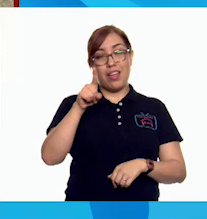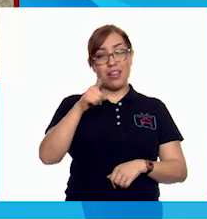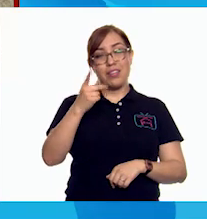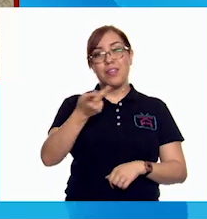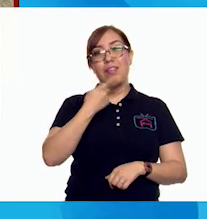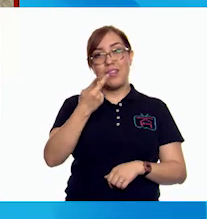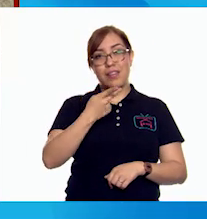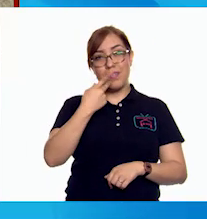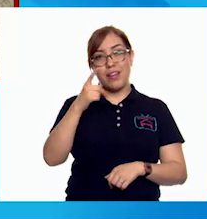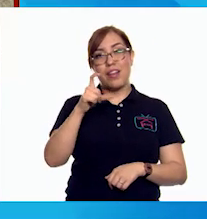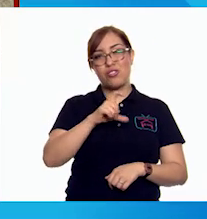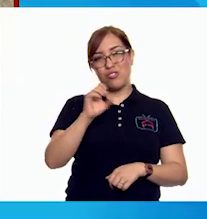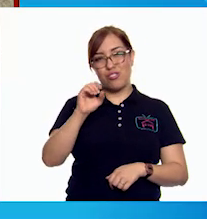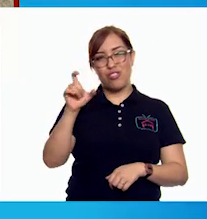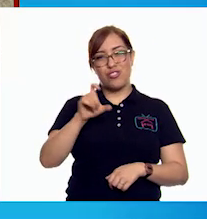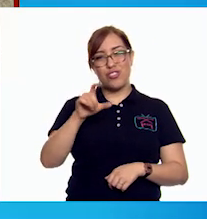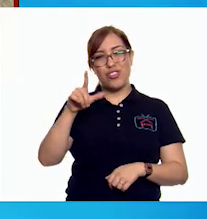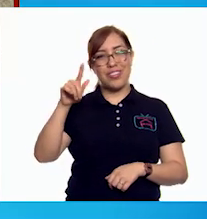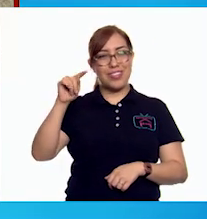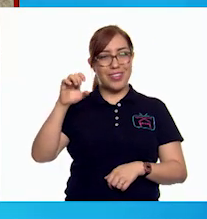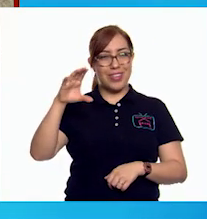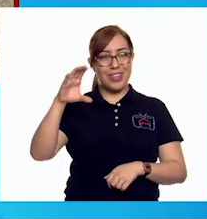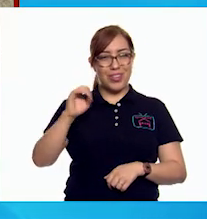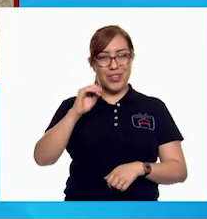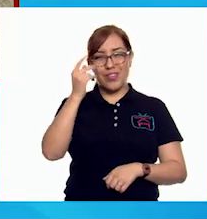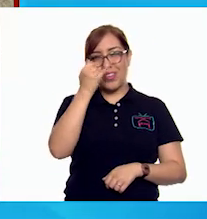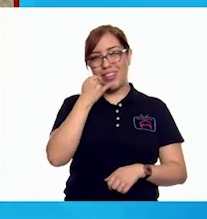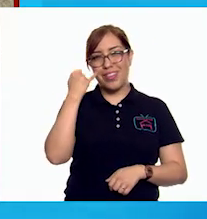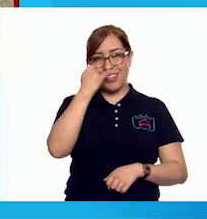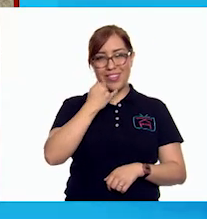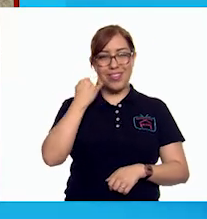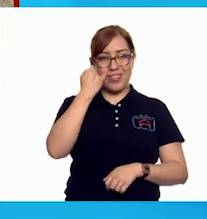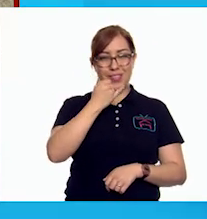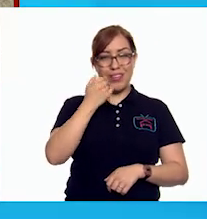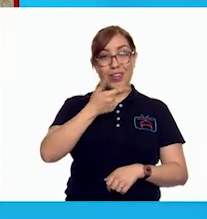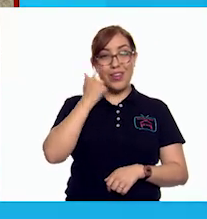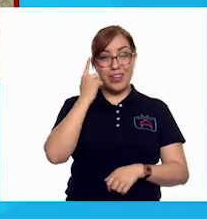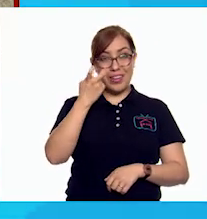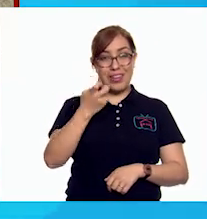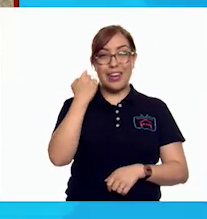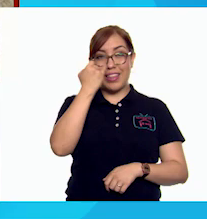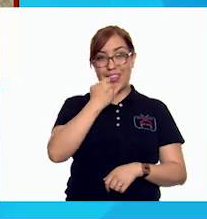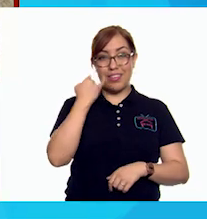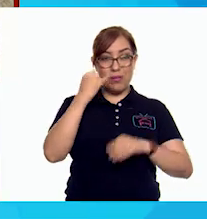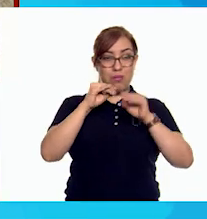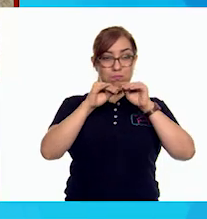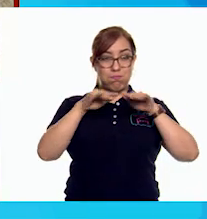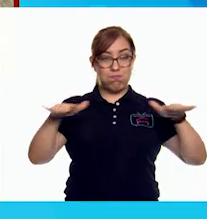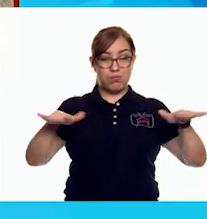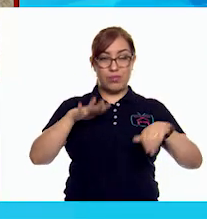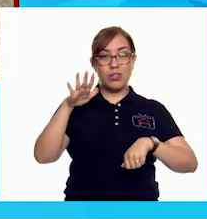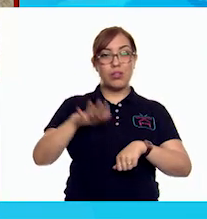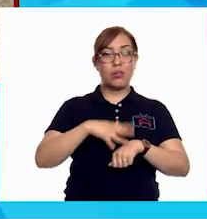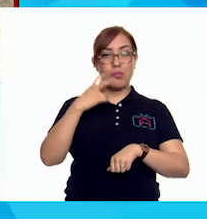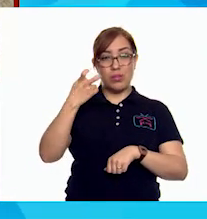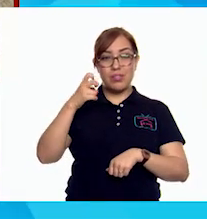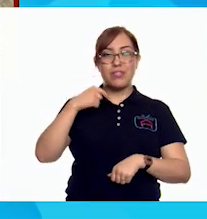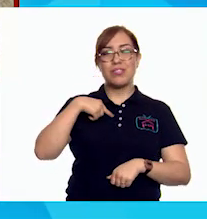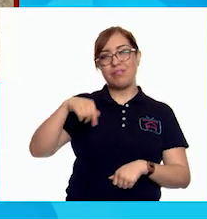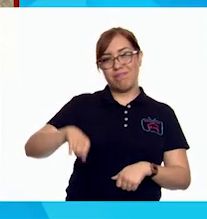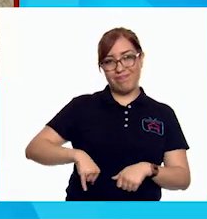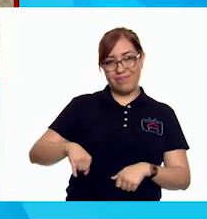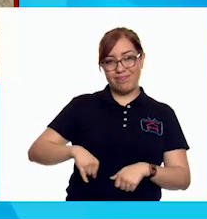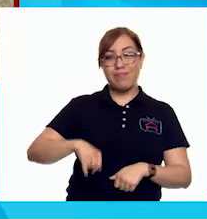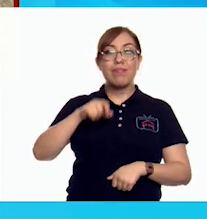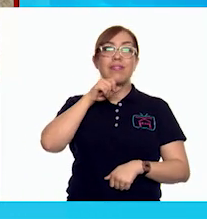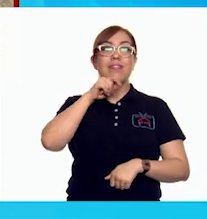Ellos están tratando con muchas ganas de que nuestra lengua no se pierda. Es por eso que tengo interés e invito a